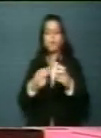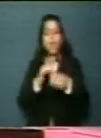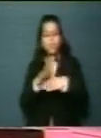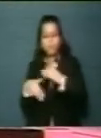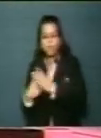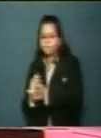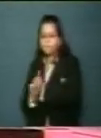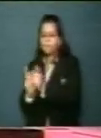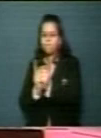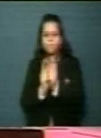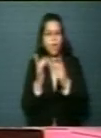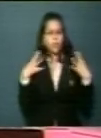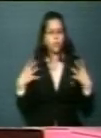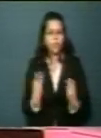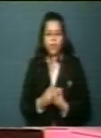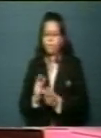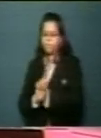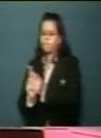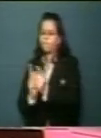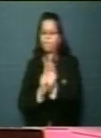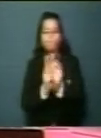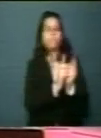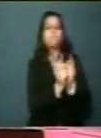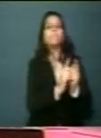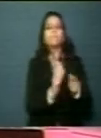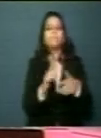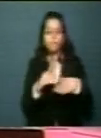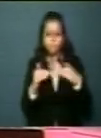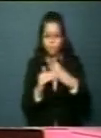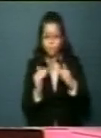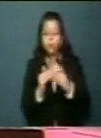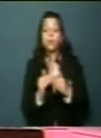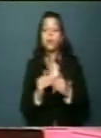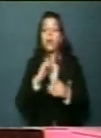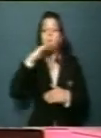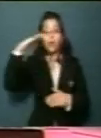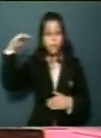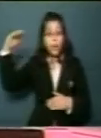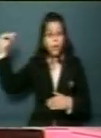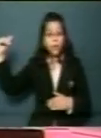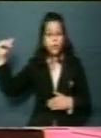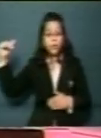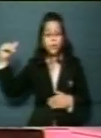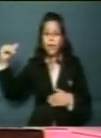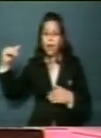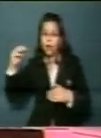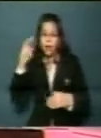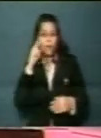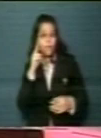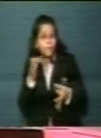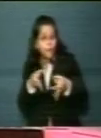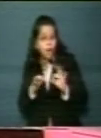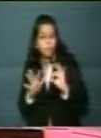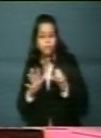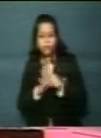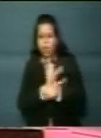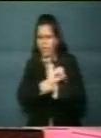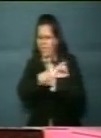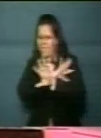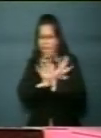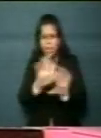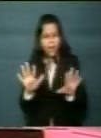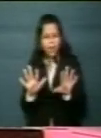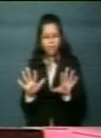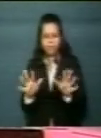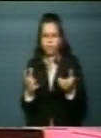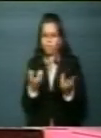sectores sociales y, sobre todo, en la concepción del país como una totalidad sin exclusiones de